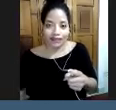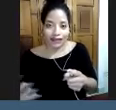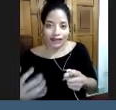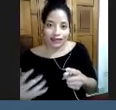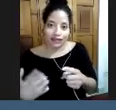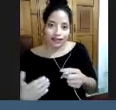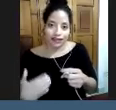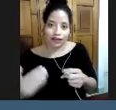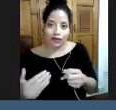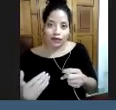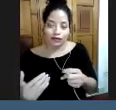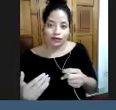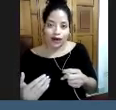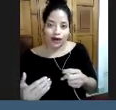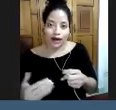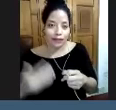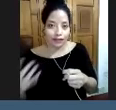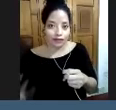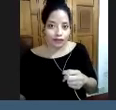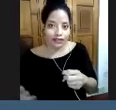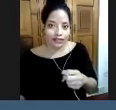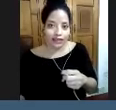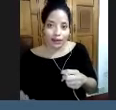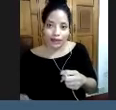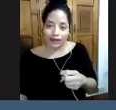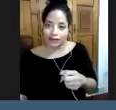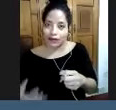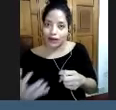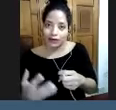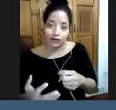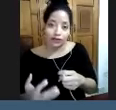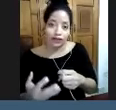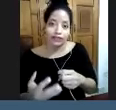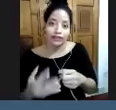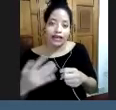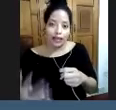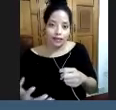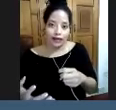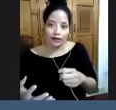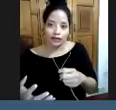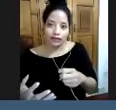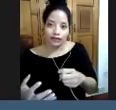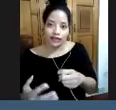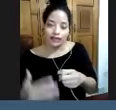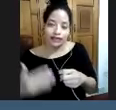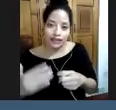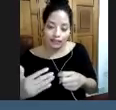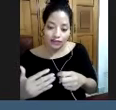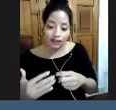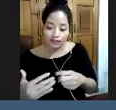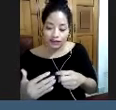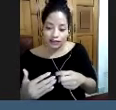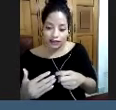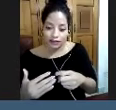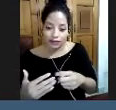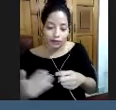más adelantado en cuanto a plataformas digitales para las escuelas, para los colegios y para las universidades. En eso